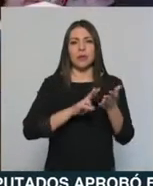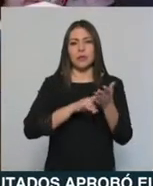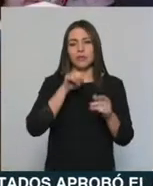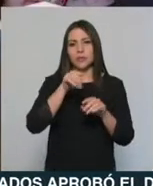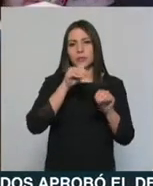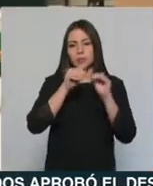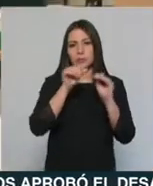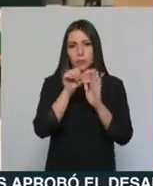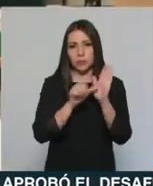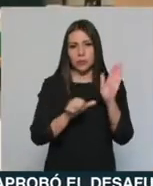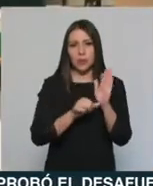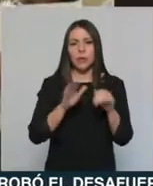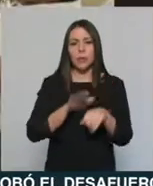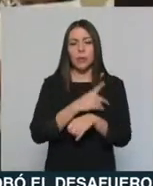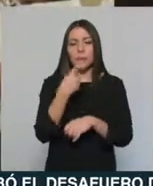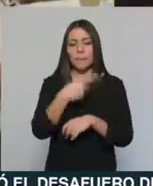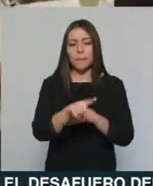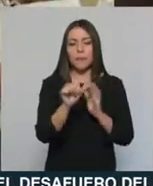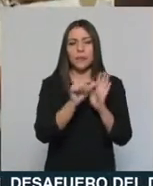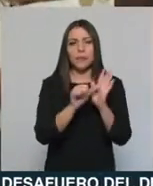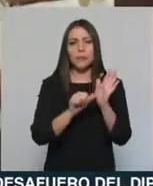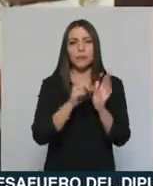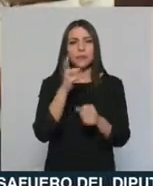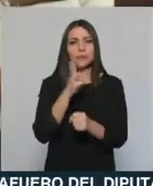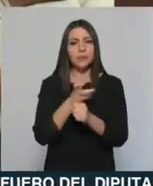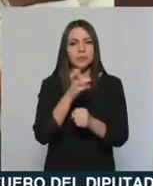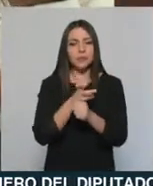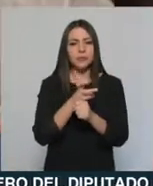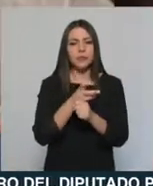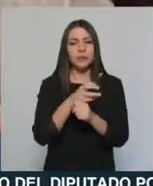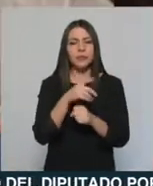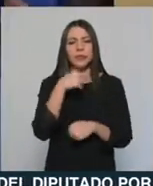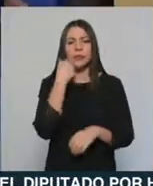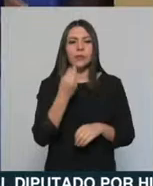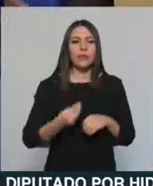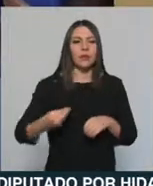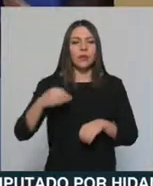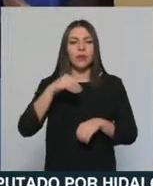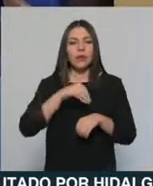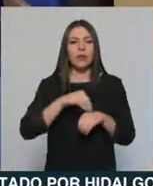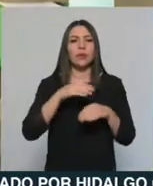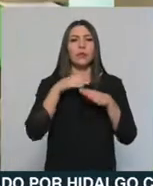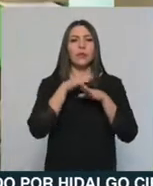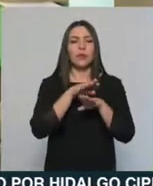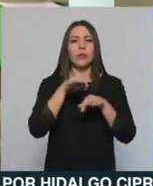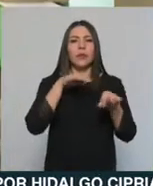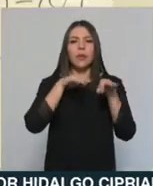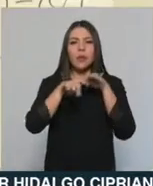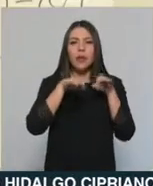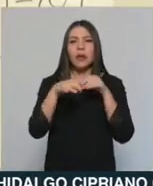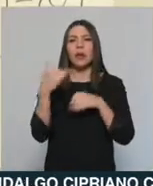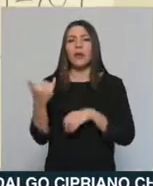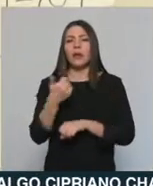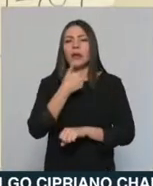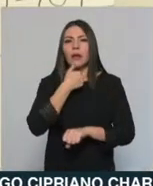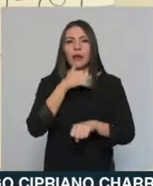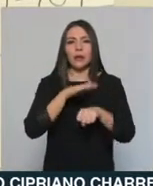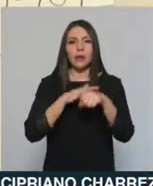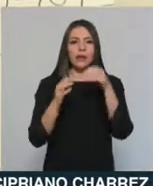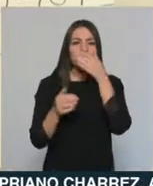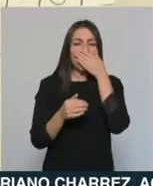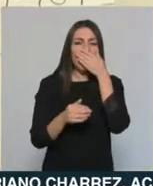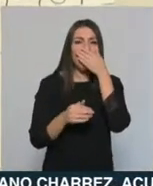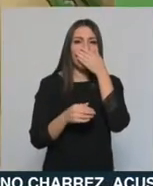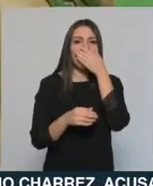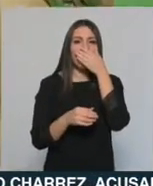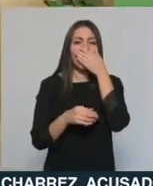que se metió en el artículo 3 todo un componente laboral administrativo que, en